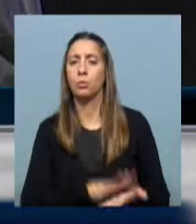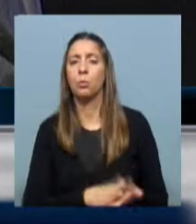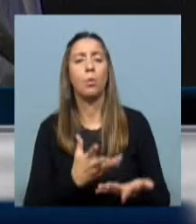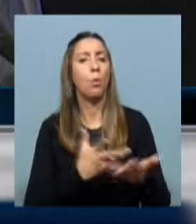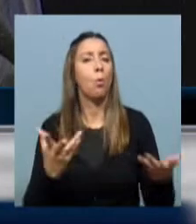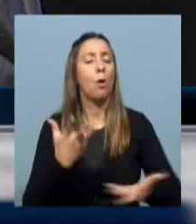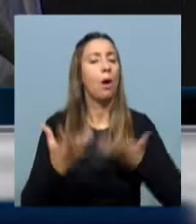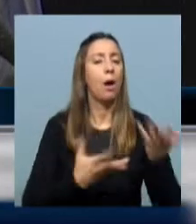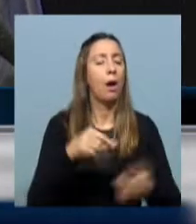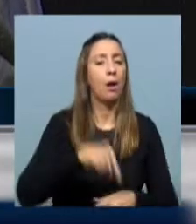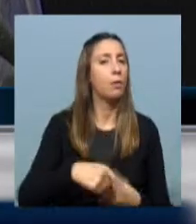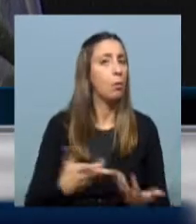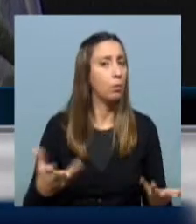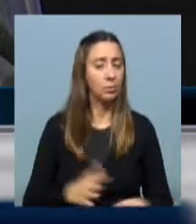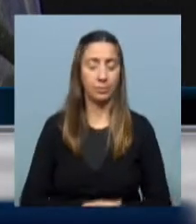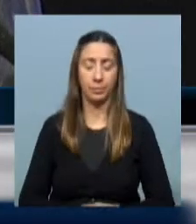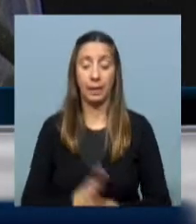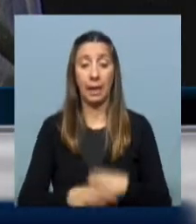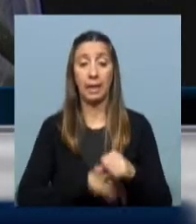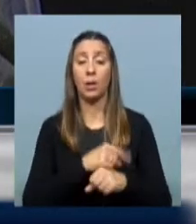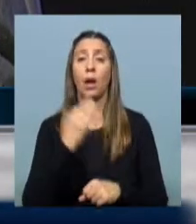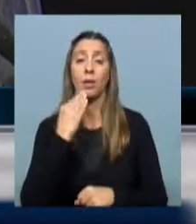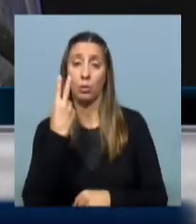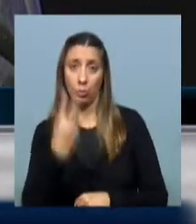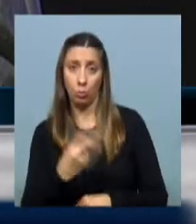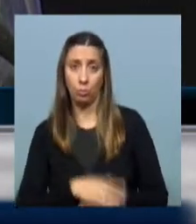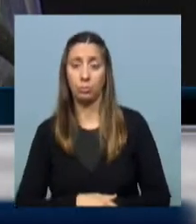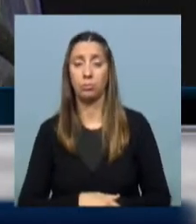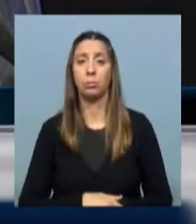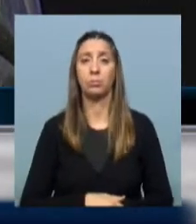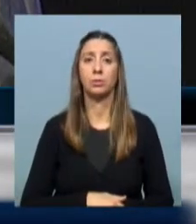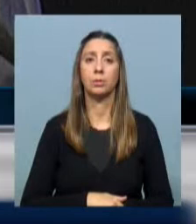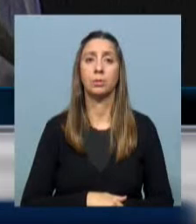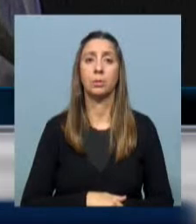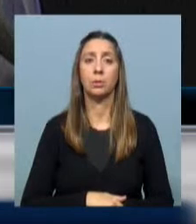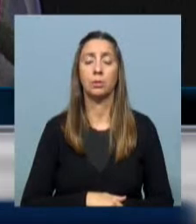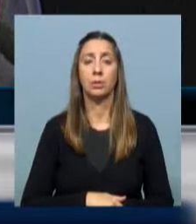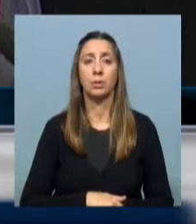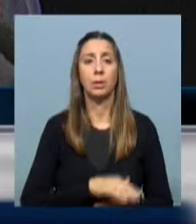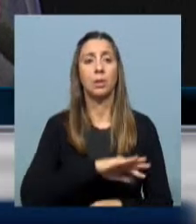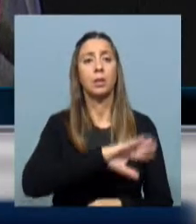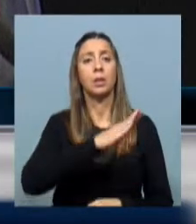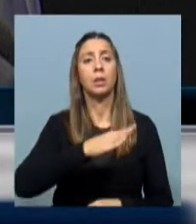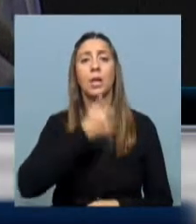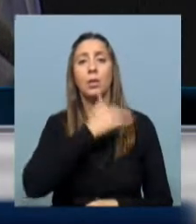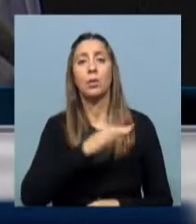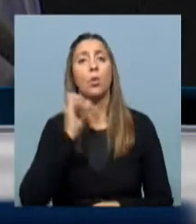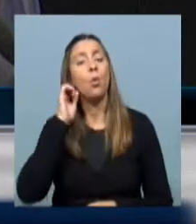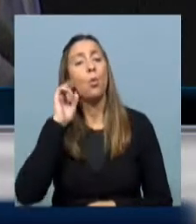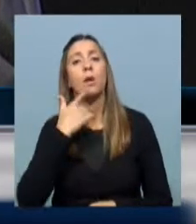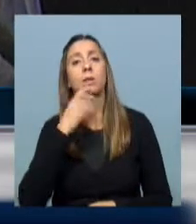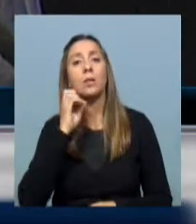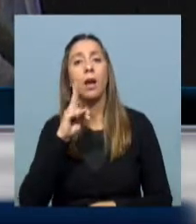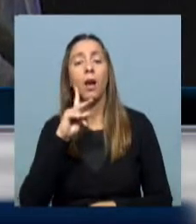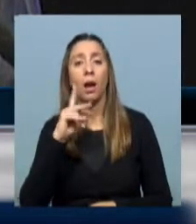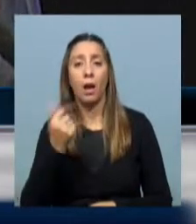cuántos focos activos había, hasta hoy a la tarde había dos que estaban en la quebrada o el río Huascara, algunos dicen quebrada,